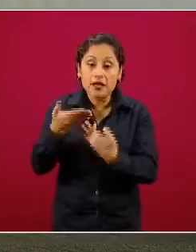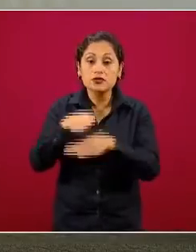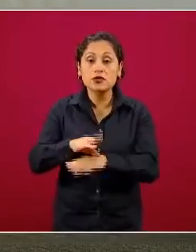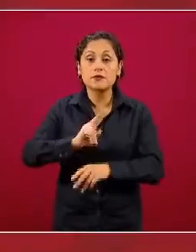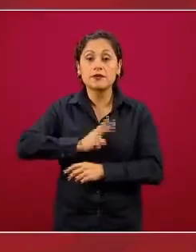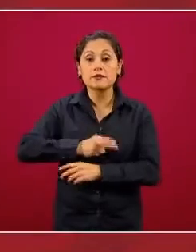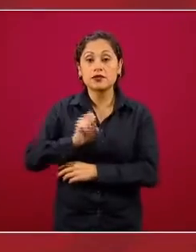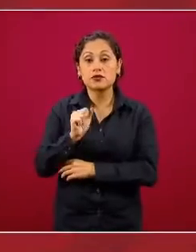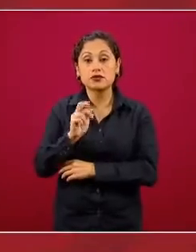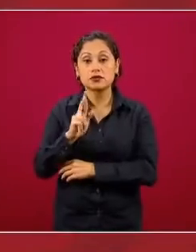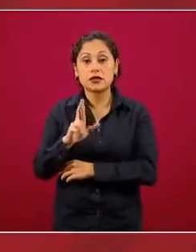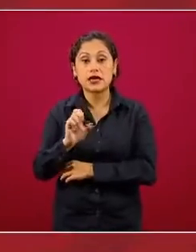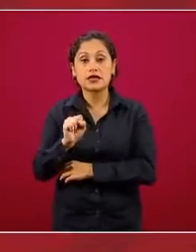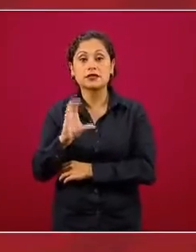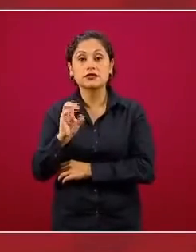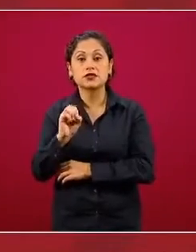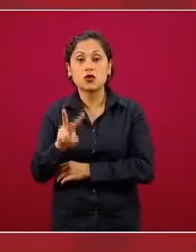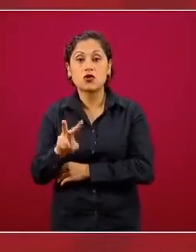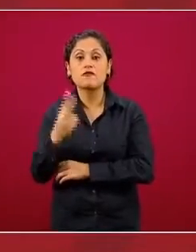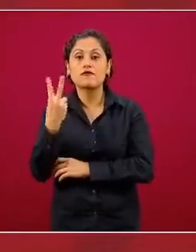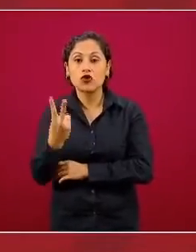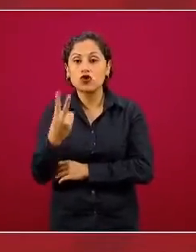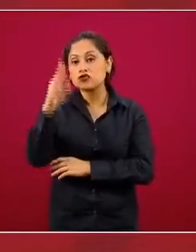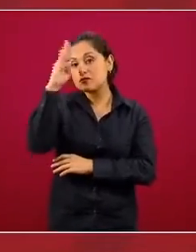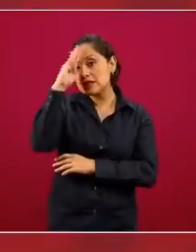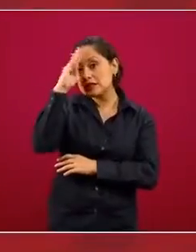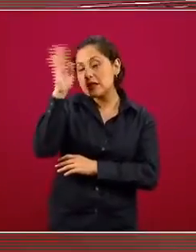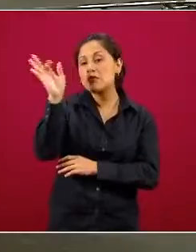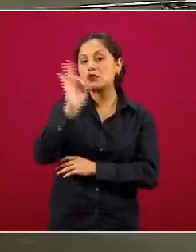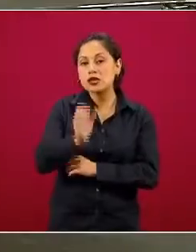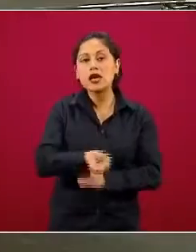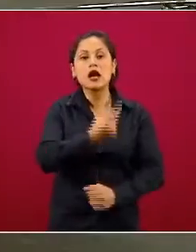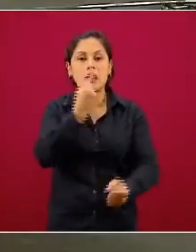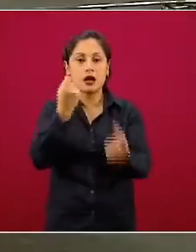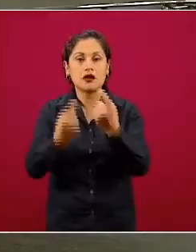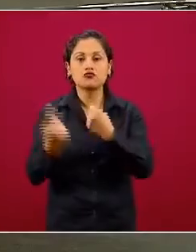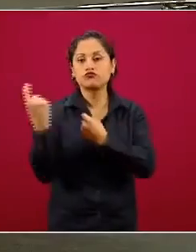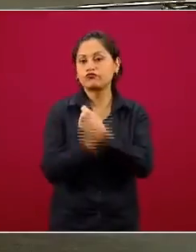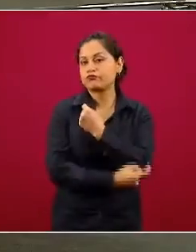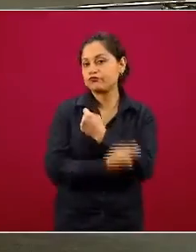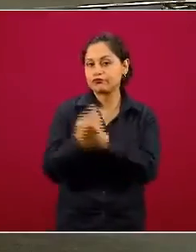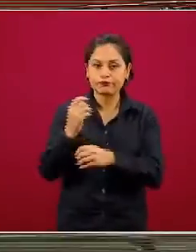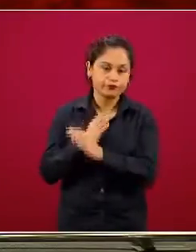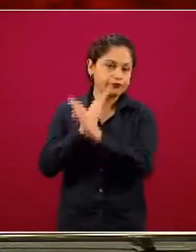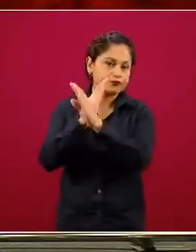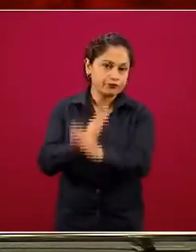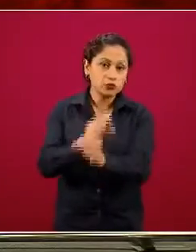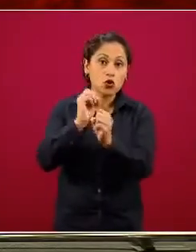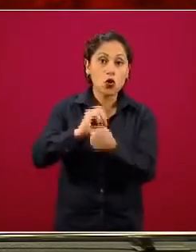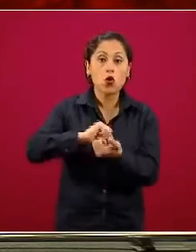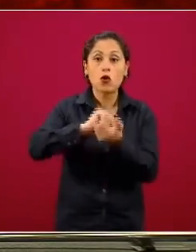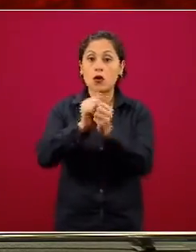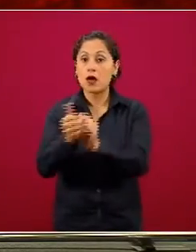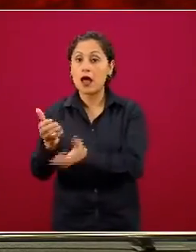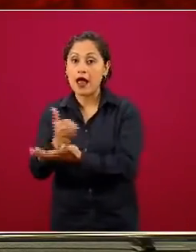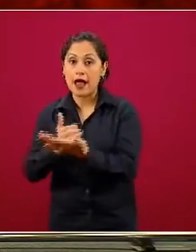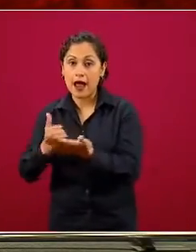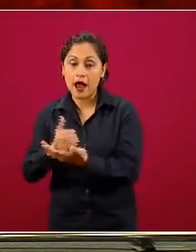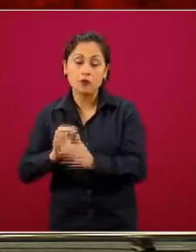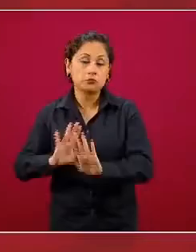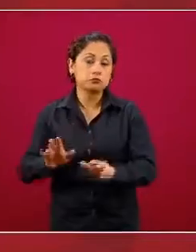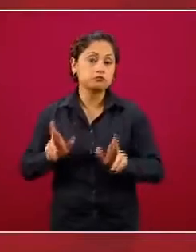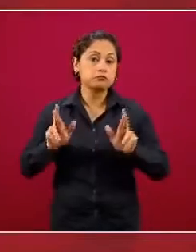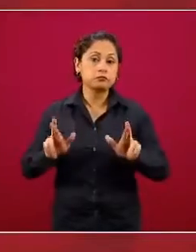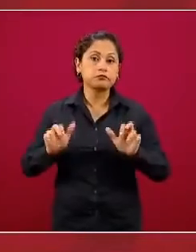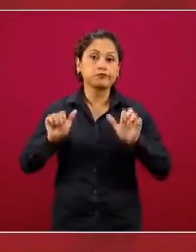produce inmunidad, que la inmunidad es protectora y que es de largo plazo. Por eso también, y con esto cierro, esta idea